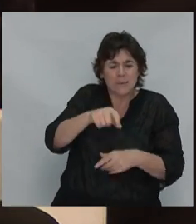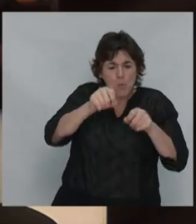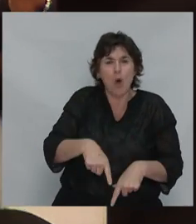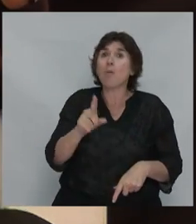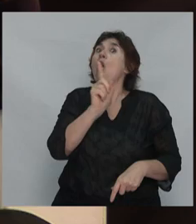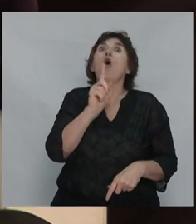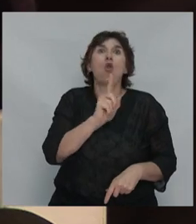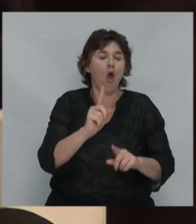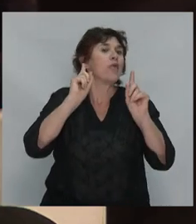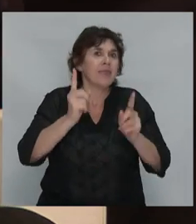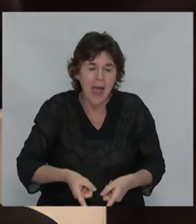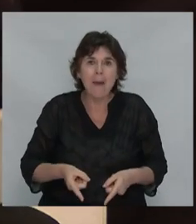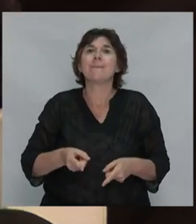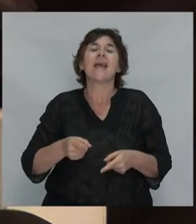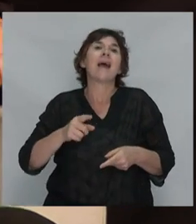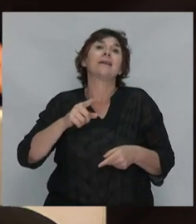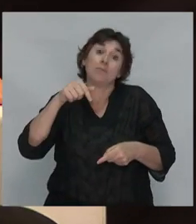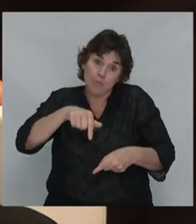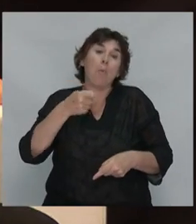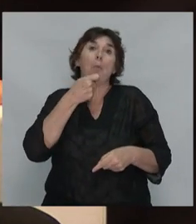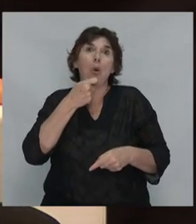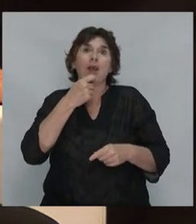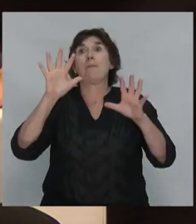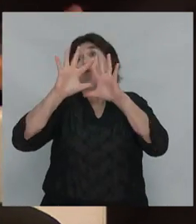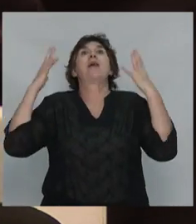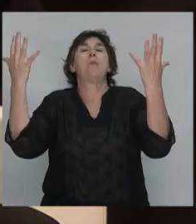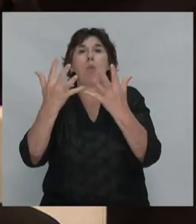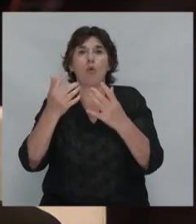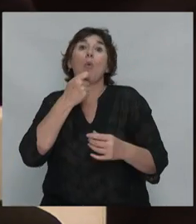extra nacionales y en este caso planetario